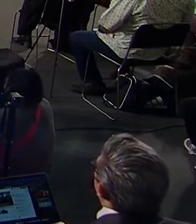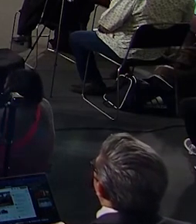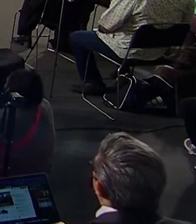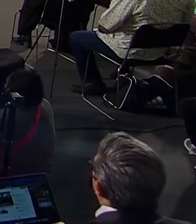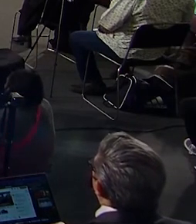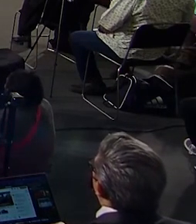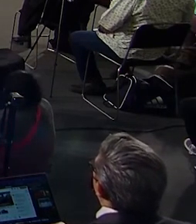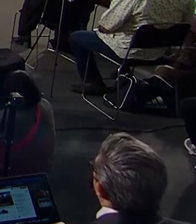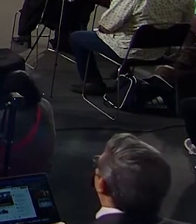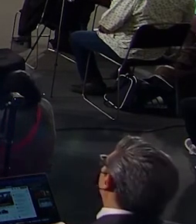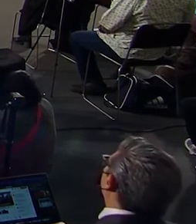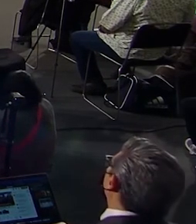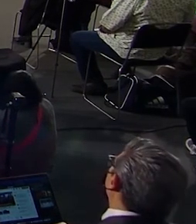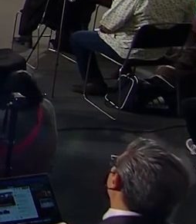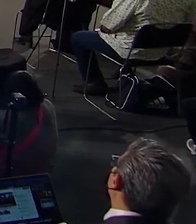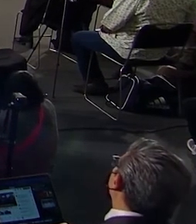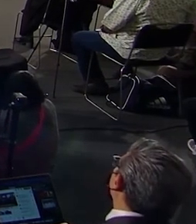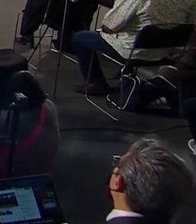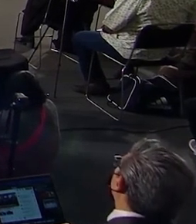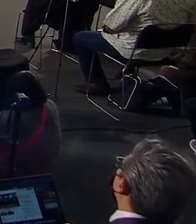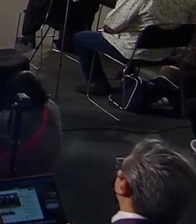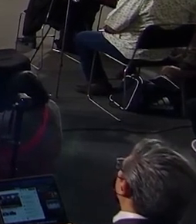hizo